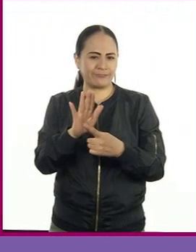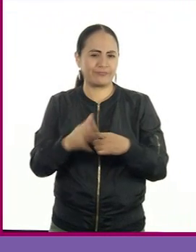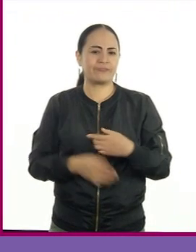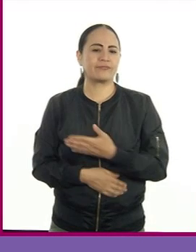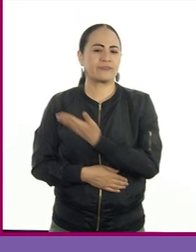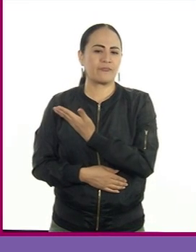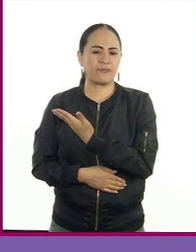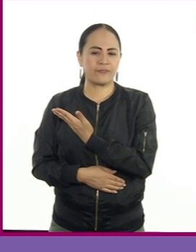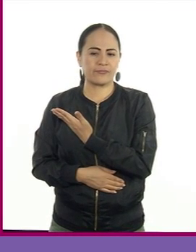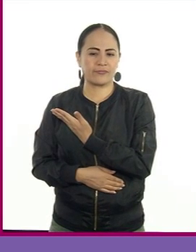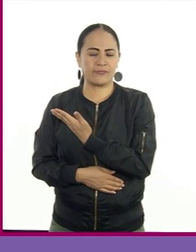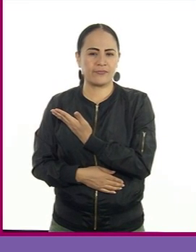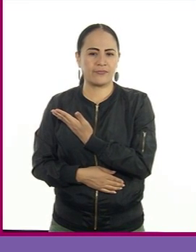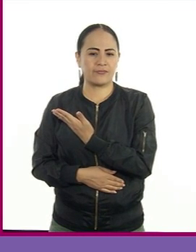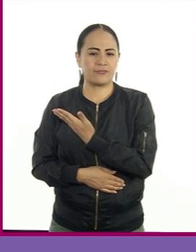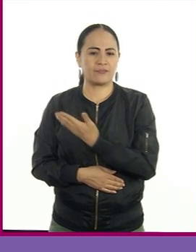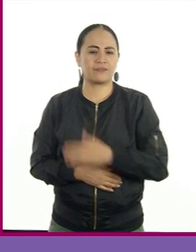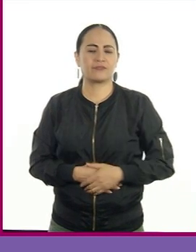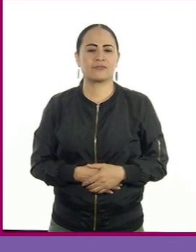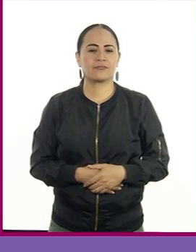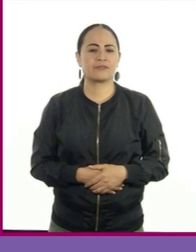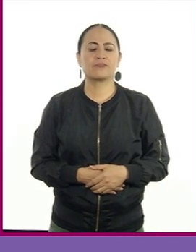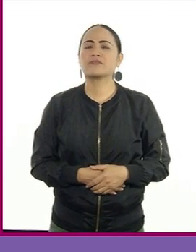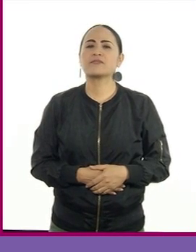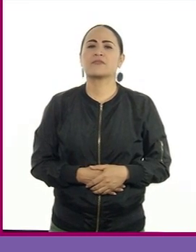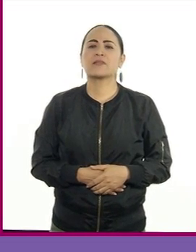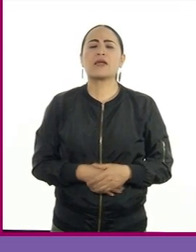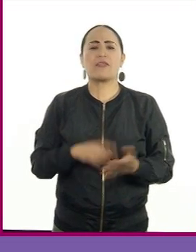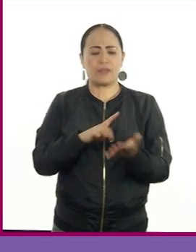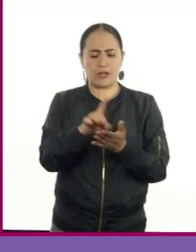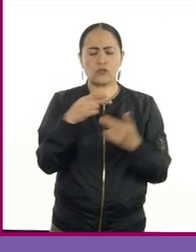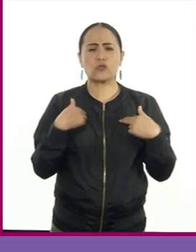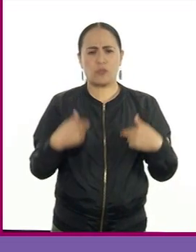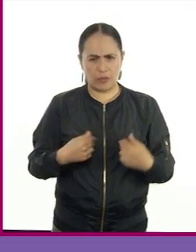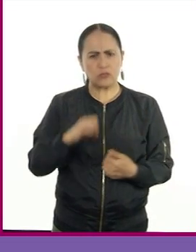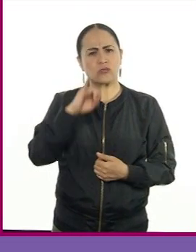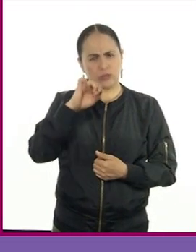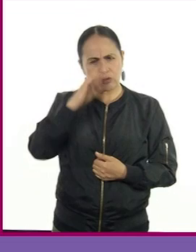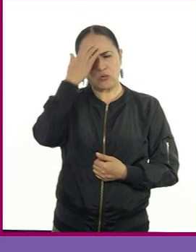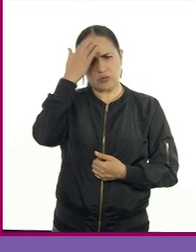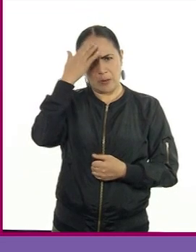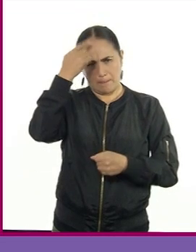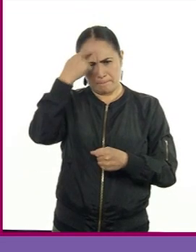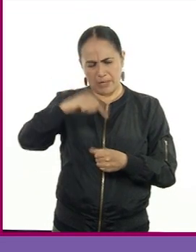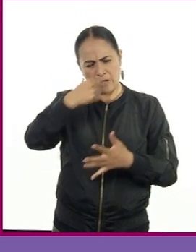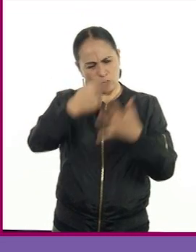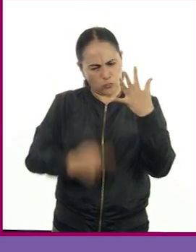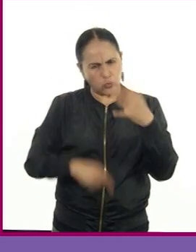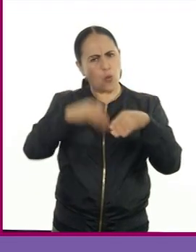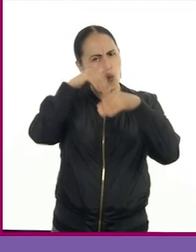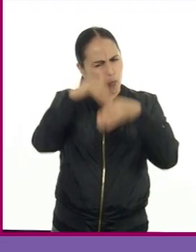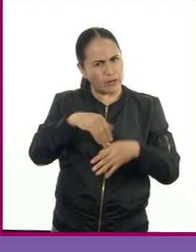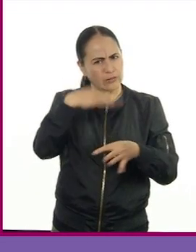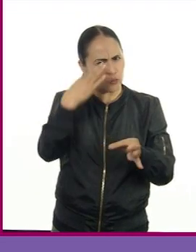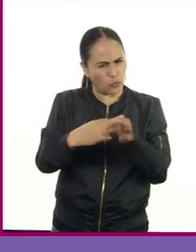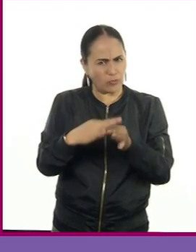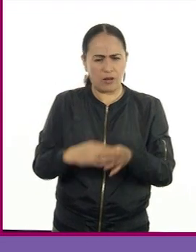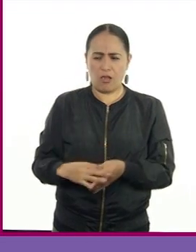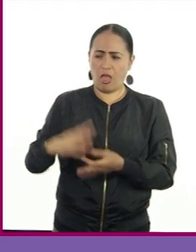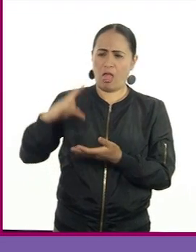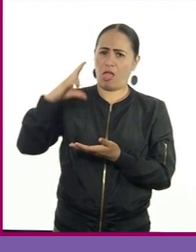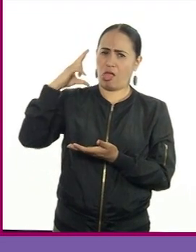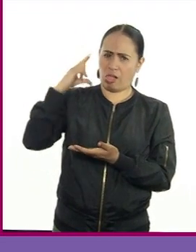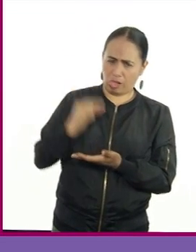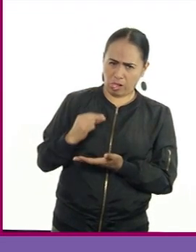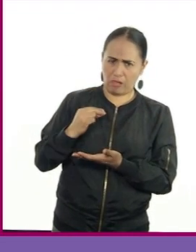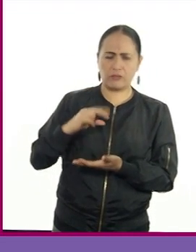adolescentes, conozcamos nuestros derechos humanos? Es importante conocer nuestros derechos para hacerlos valer. Así nadie pasaría sobre mí. Para saber qué